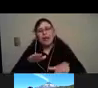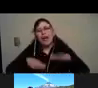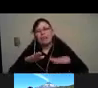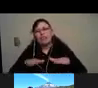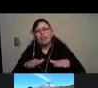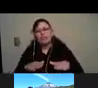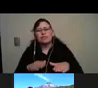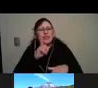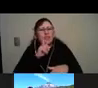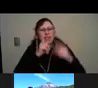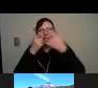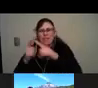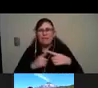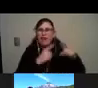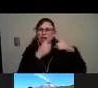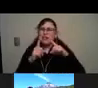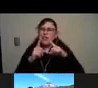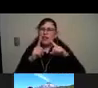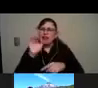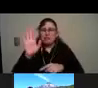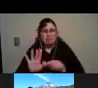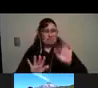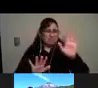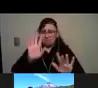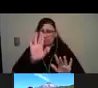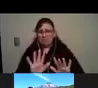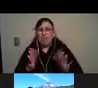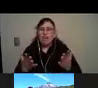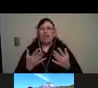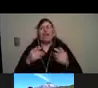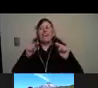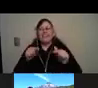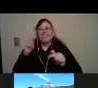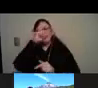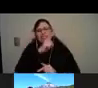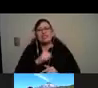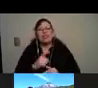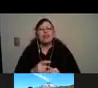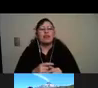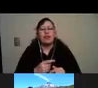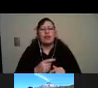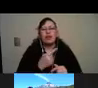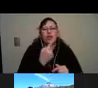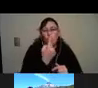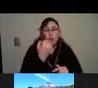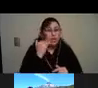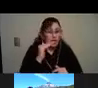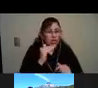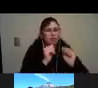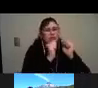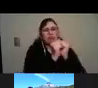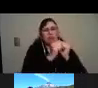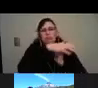¿ya? Con diferentes características, entonces es muy difícil que un niño con una parálisis cerebral X